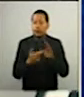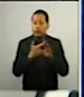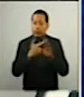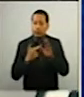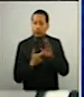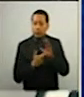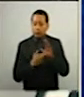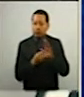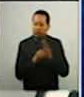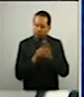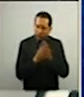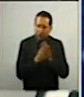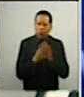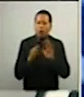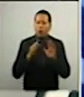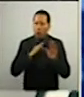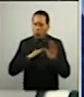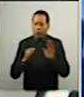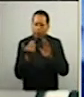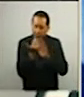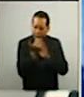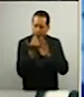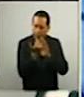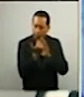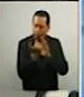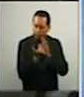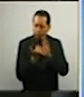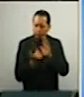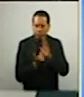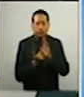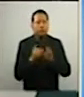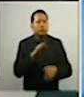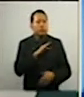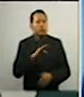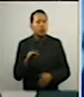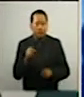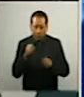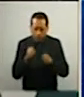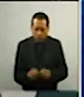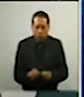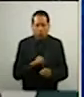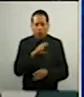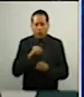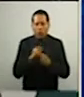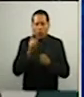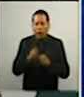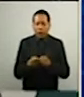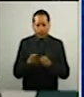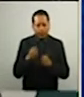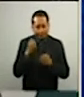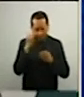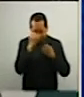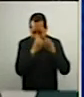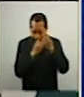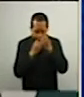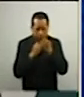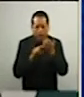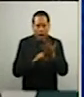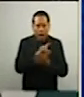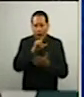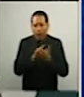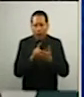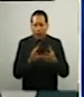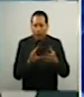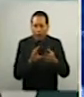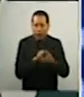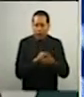a la reelección en 2021. Esto no ocurrió. Es decir, la legislatura que aprobó la reforma constitucional no aprobó una